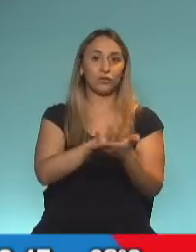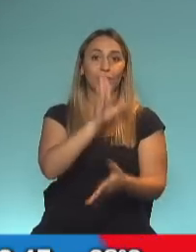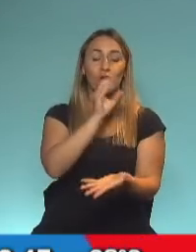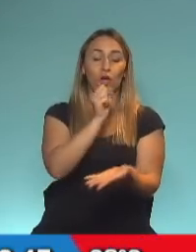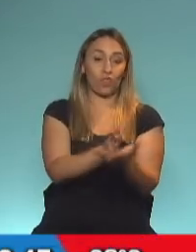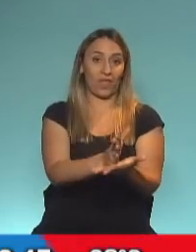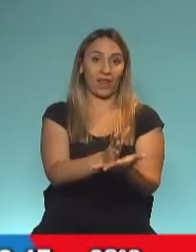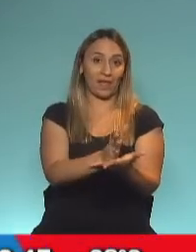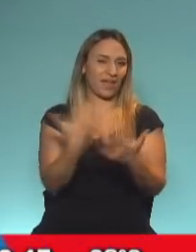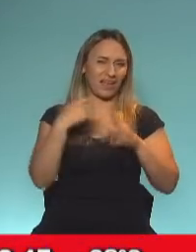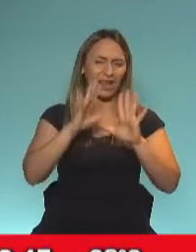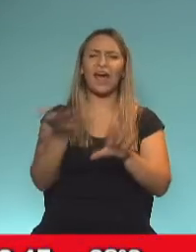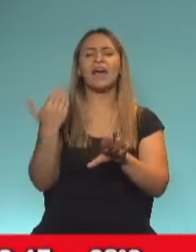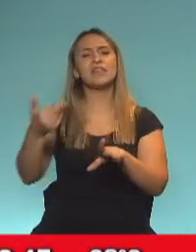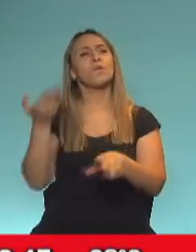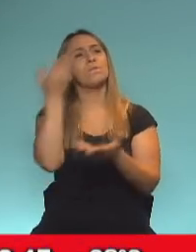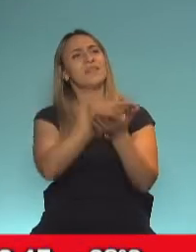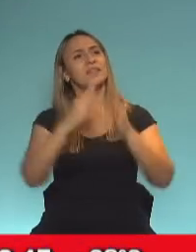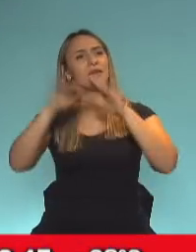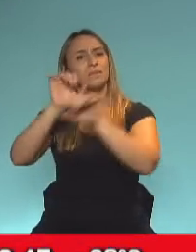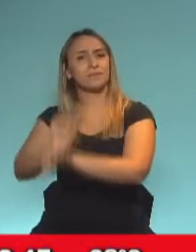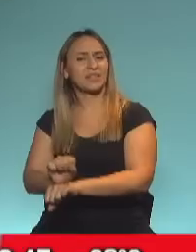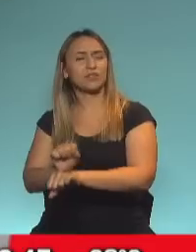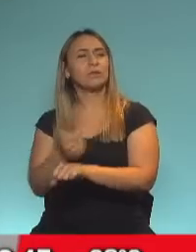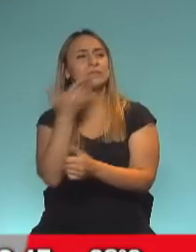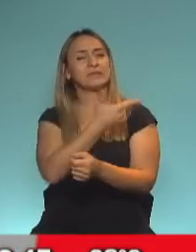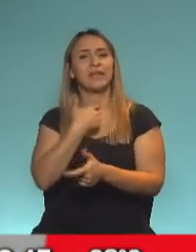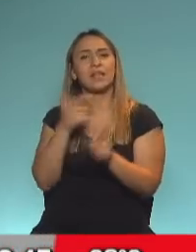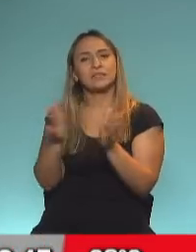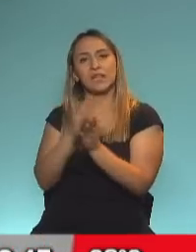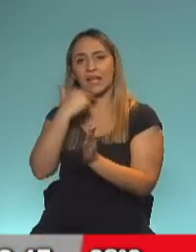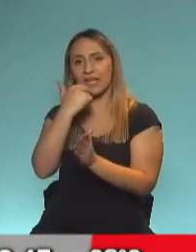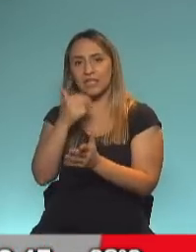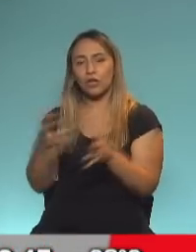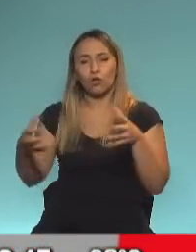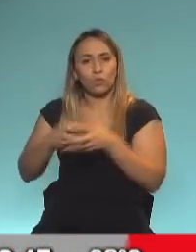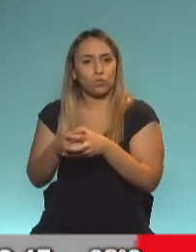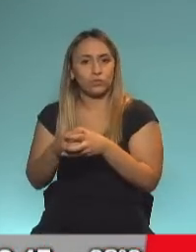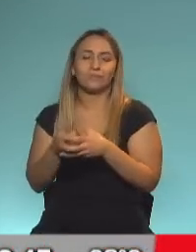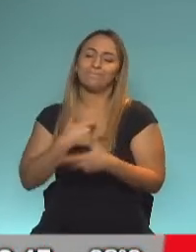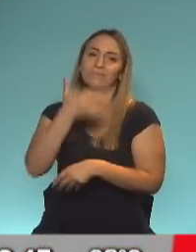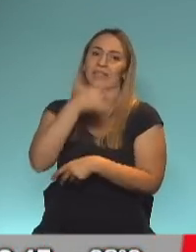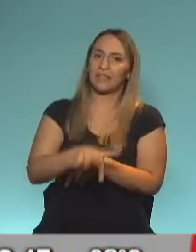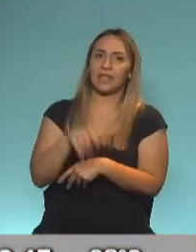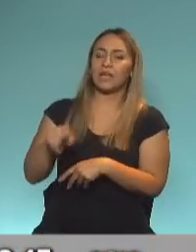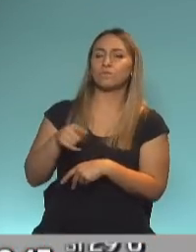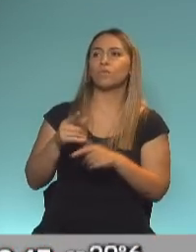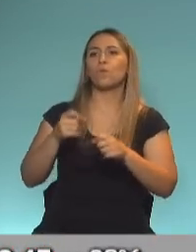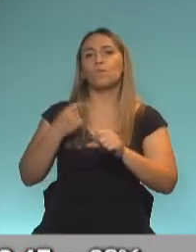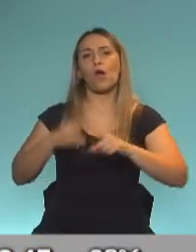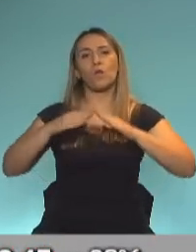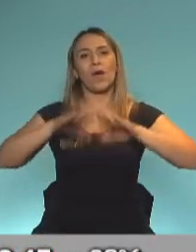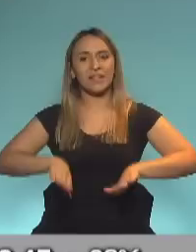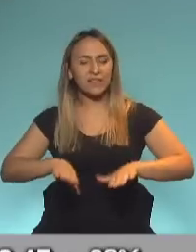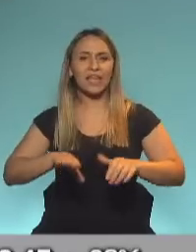había pedido la prisión domiciliaria para estar cerca de sus hijos, para, entendiendo la coyuntura de la cuarentena y